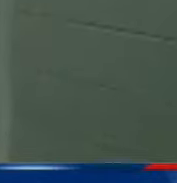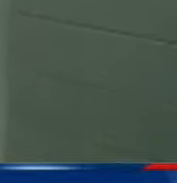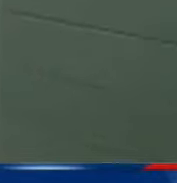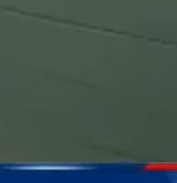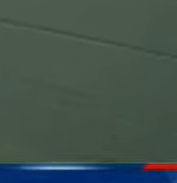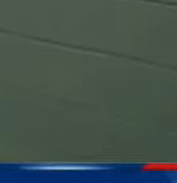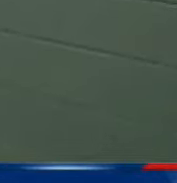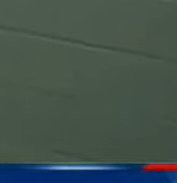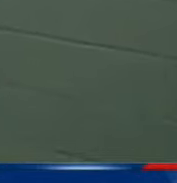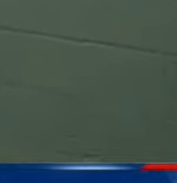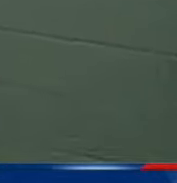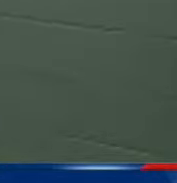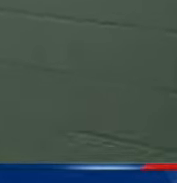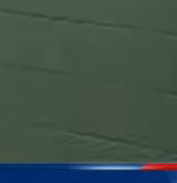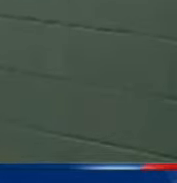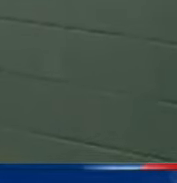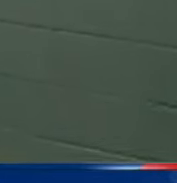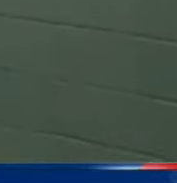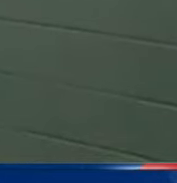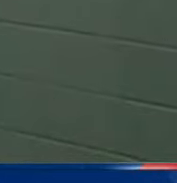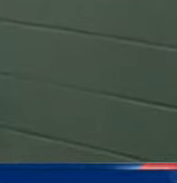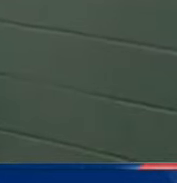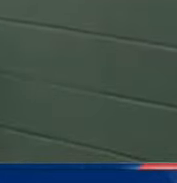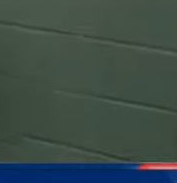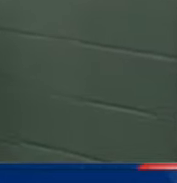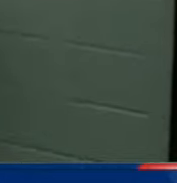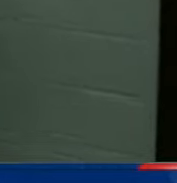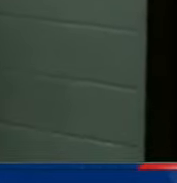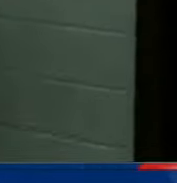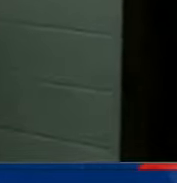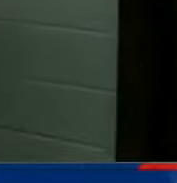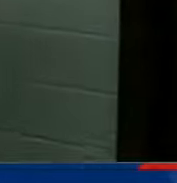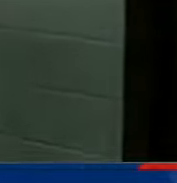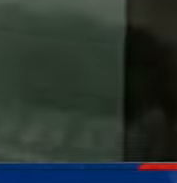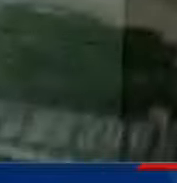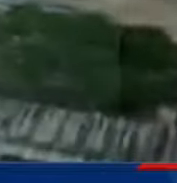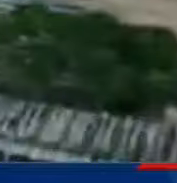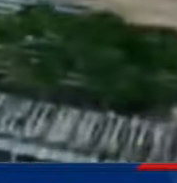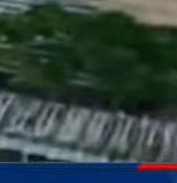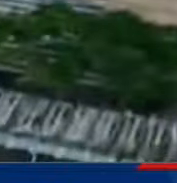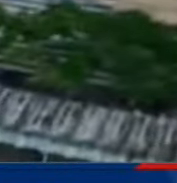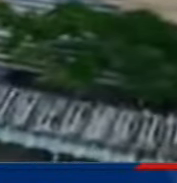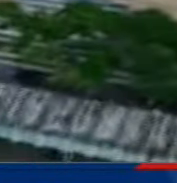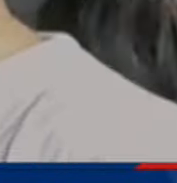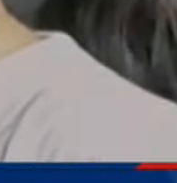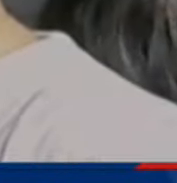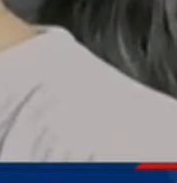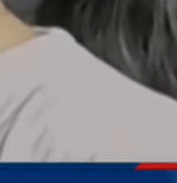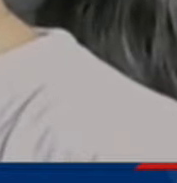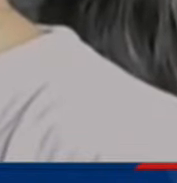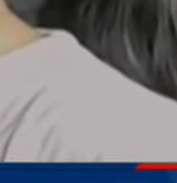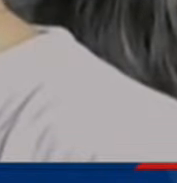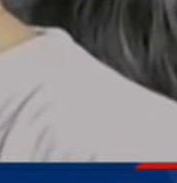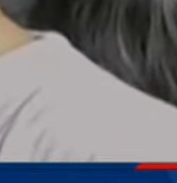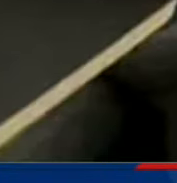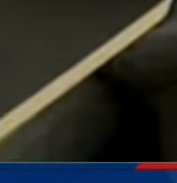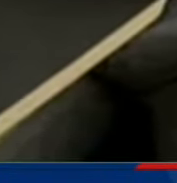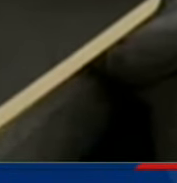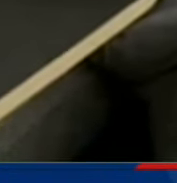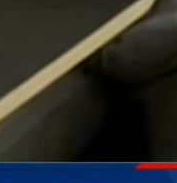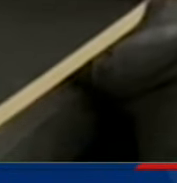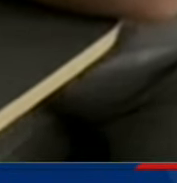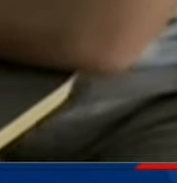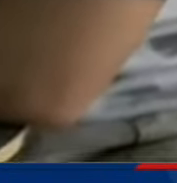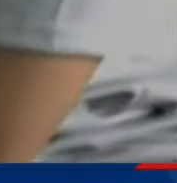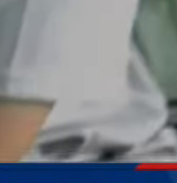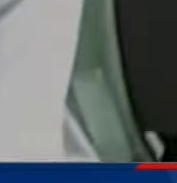Y bueno, justamente estamos acá desde el complejo académico José Rodolfo Bastidas, un complejo académico que justamente,